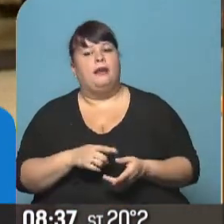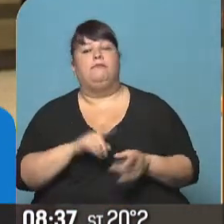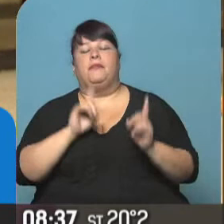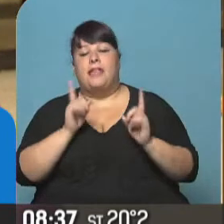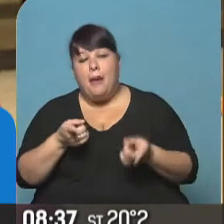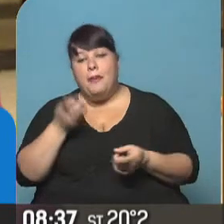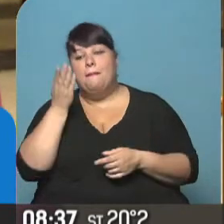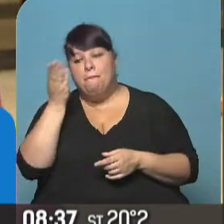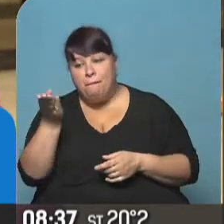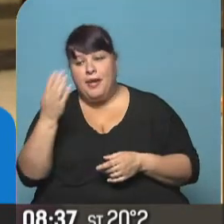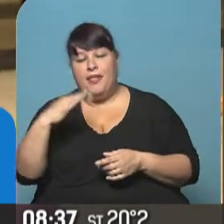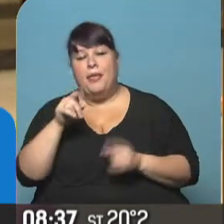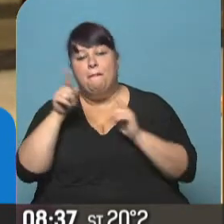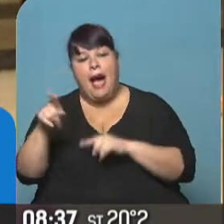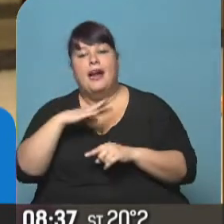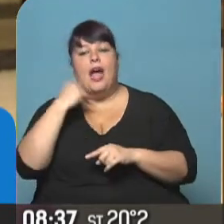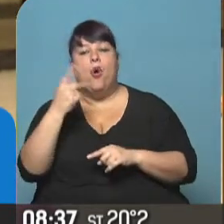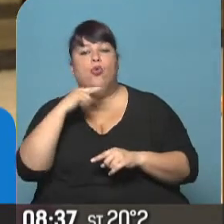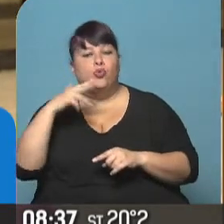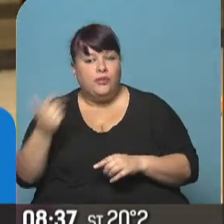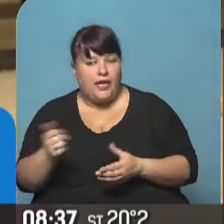Y de pedir que sea para Justina,